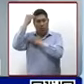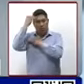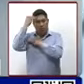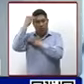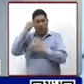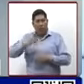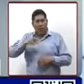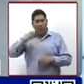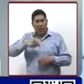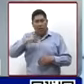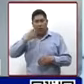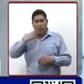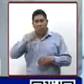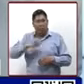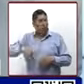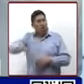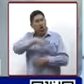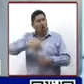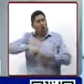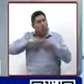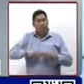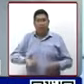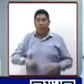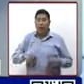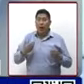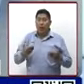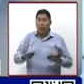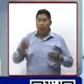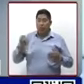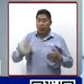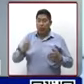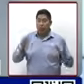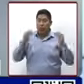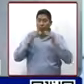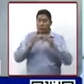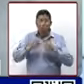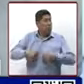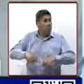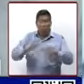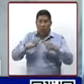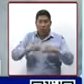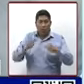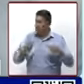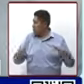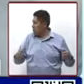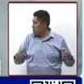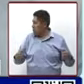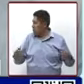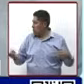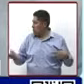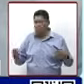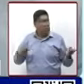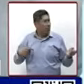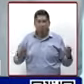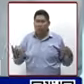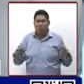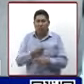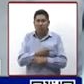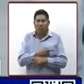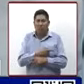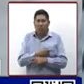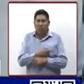suspender el proceso total, jueces en La Paz que dicen continúen, ¿no? Es contradictorio, es una muestra clara justamente